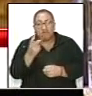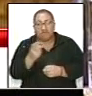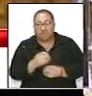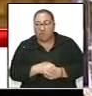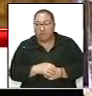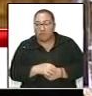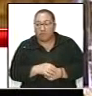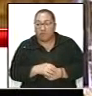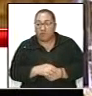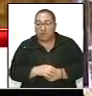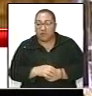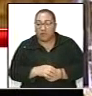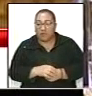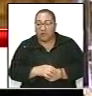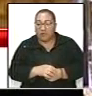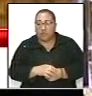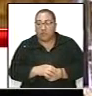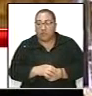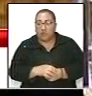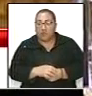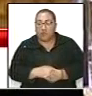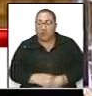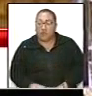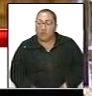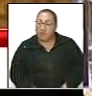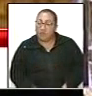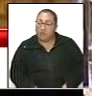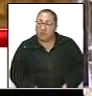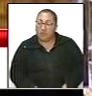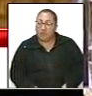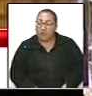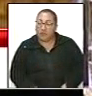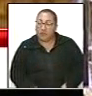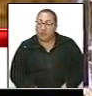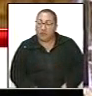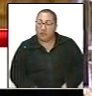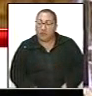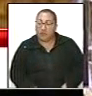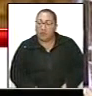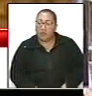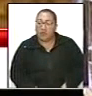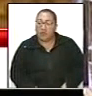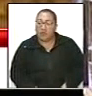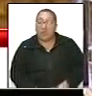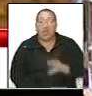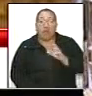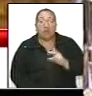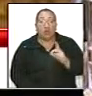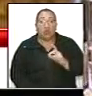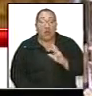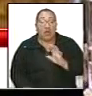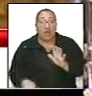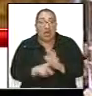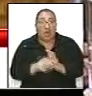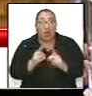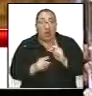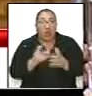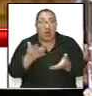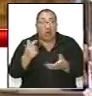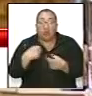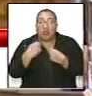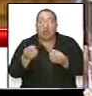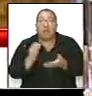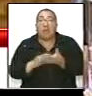baja pertinencia de la oferta académica y en muchos casos ilegalidad. Estamos por eso procediendo a no